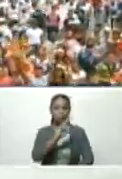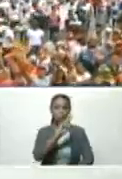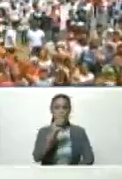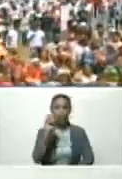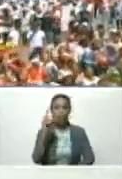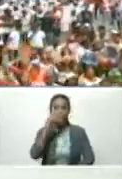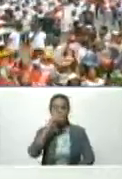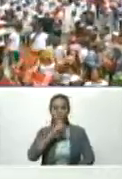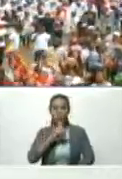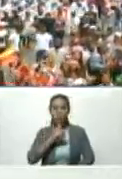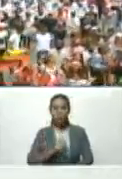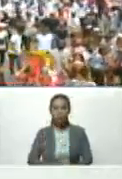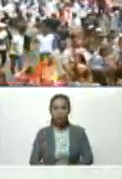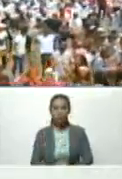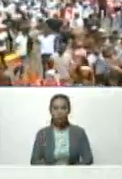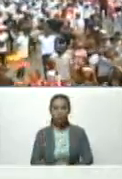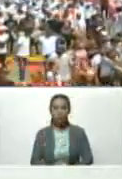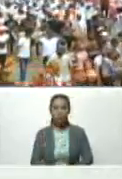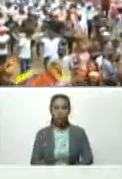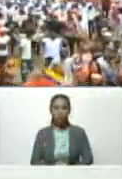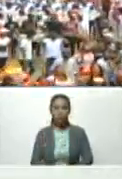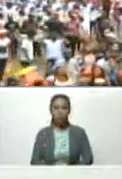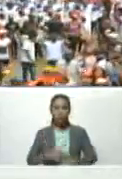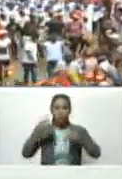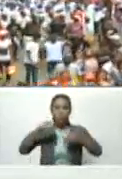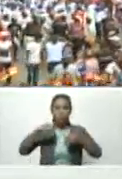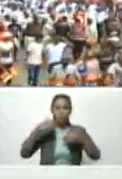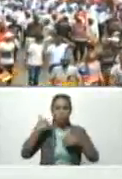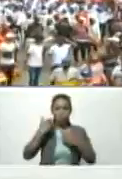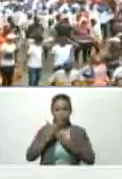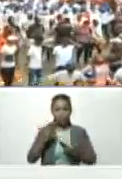200 años. Y aquí estamos,